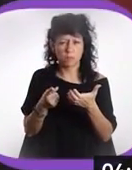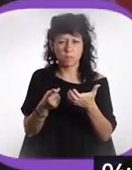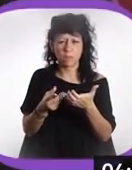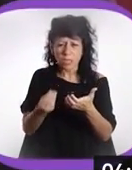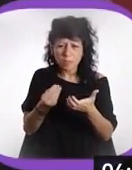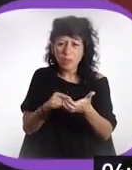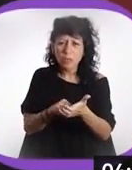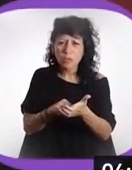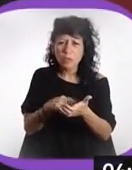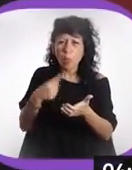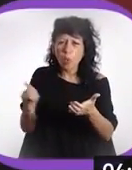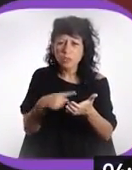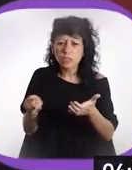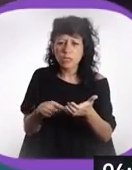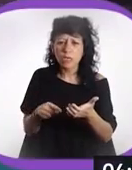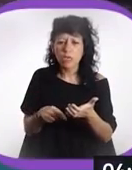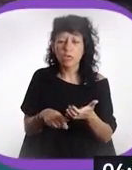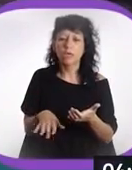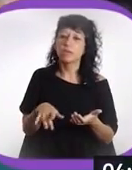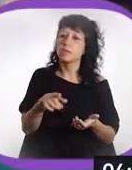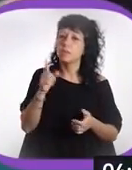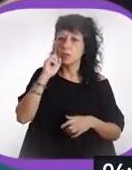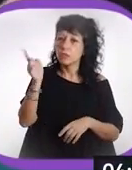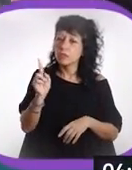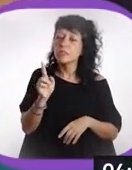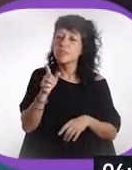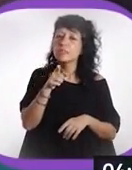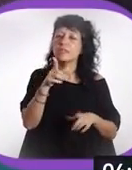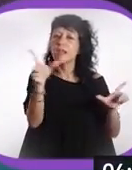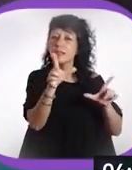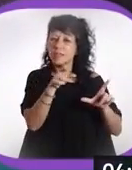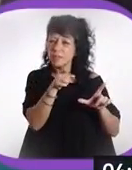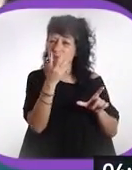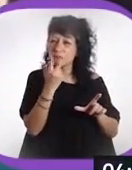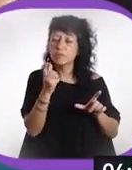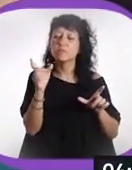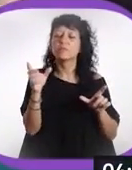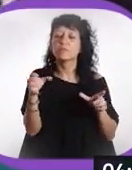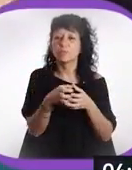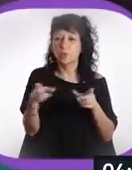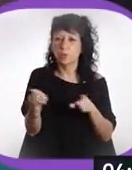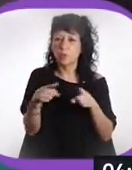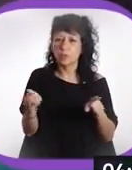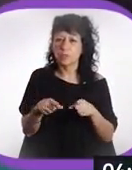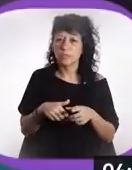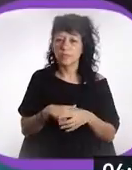está pasando? No sabía que te gustaban los Battle Force 5. Gran banda de punk.